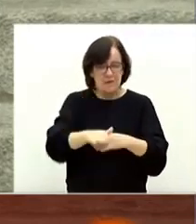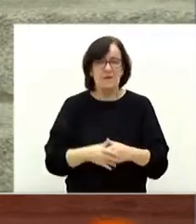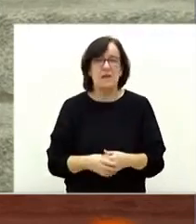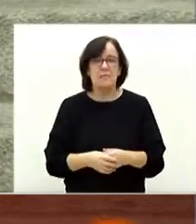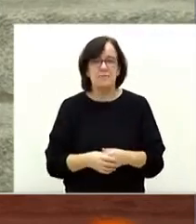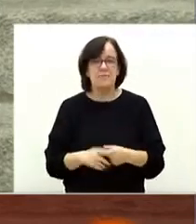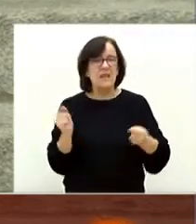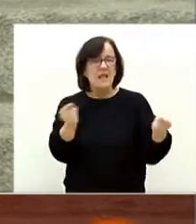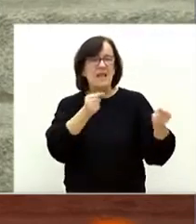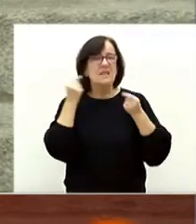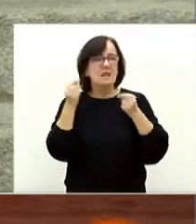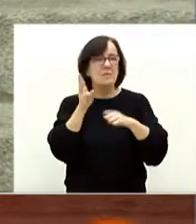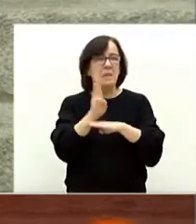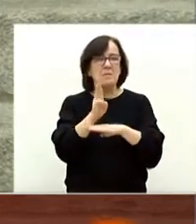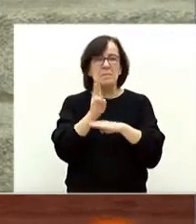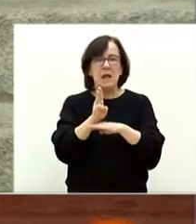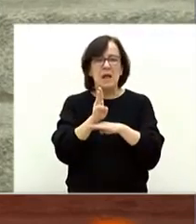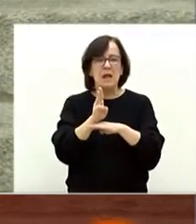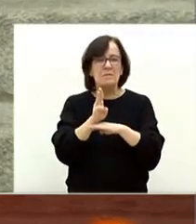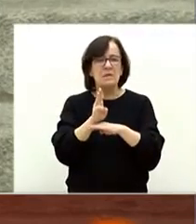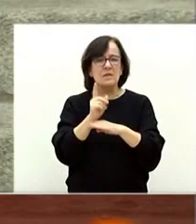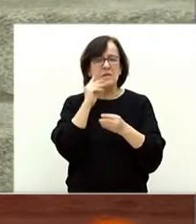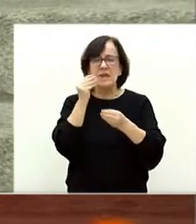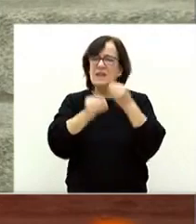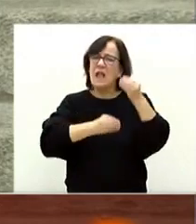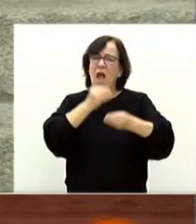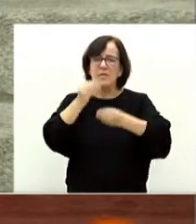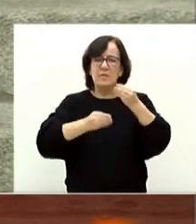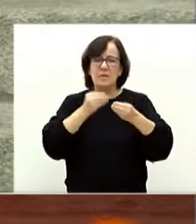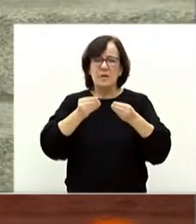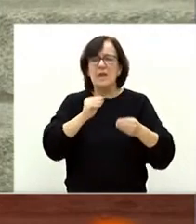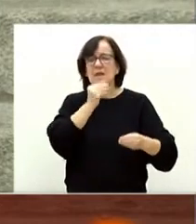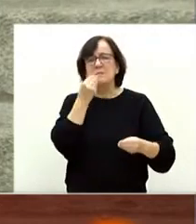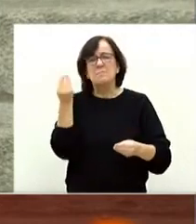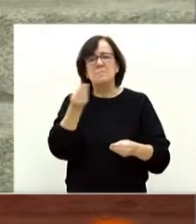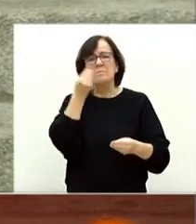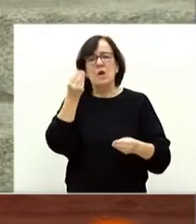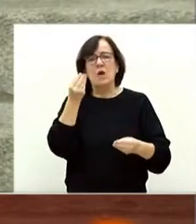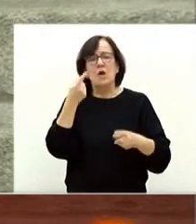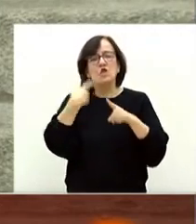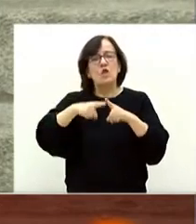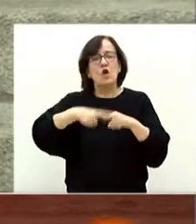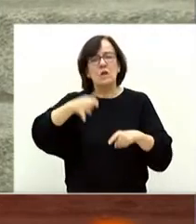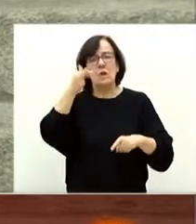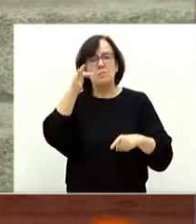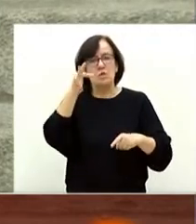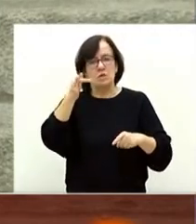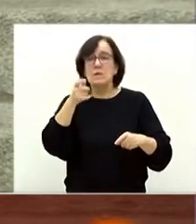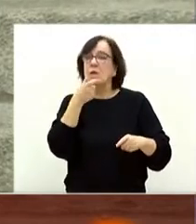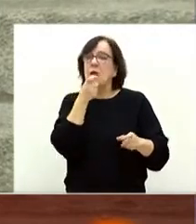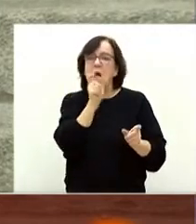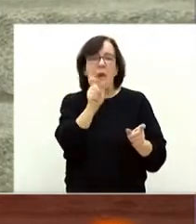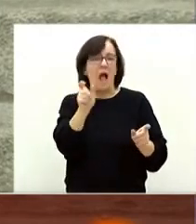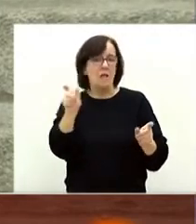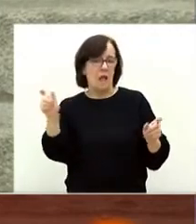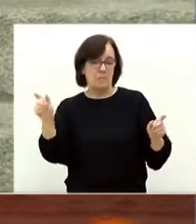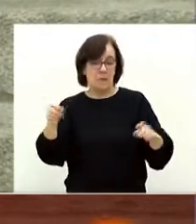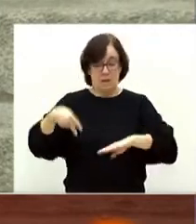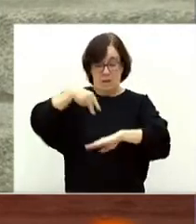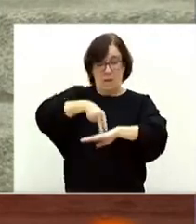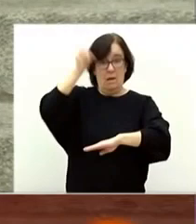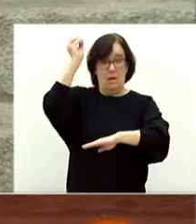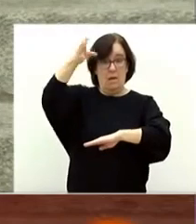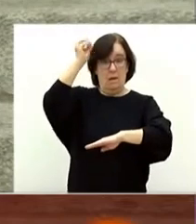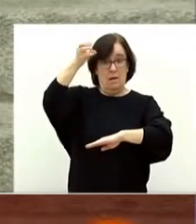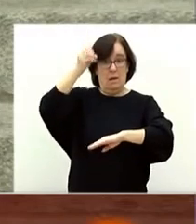El debate parlamentario es la exhibición de las mejores virtudes de la palabra. Desde la tribuna